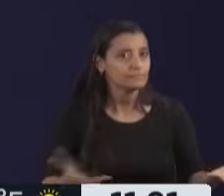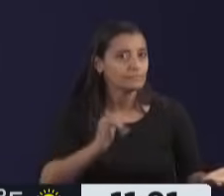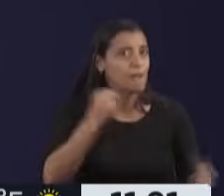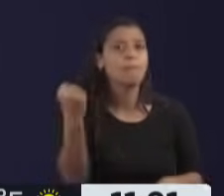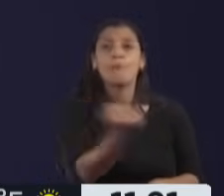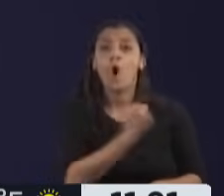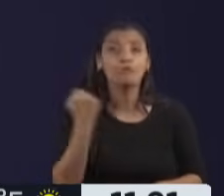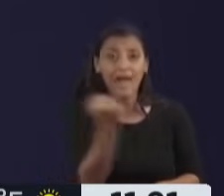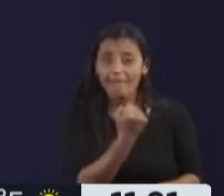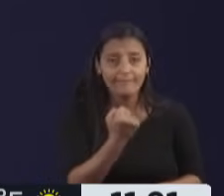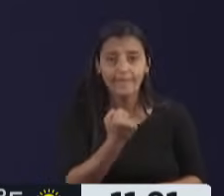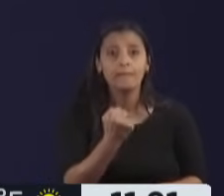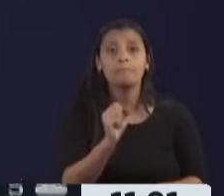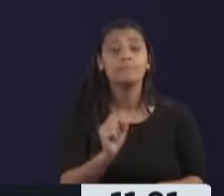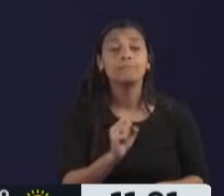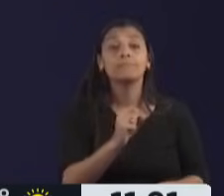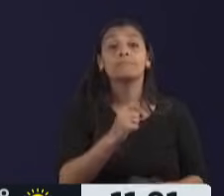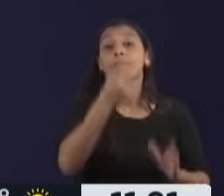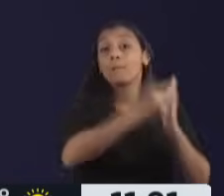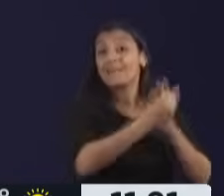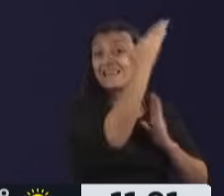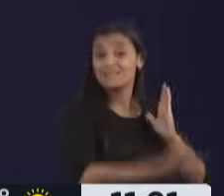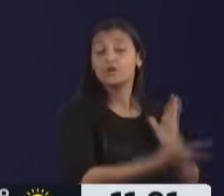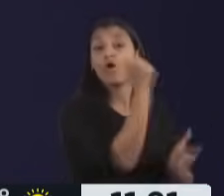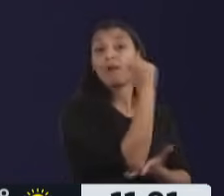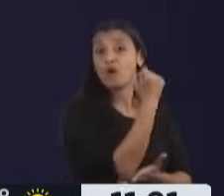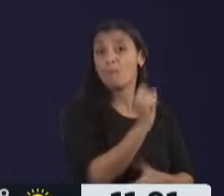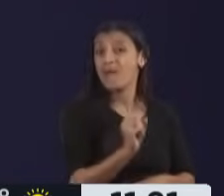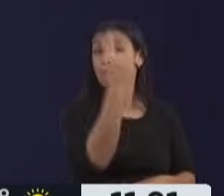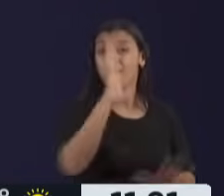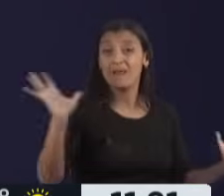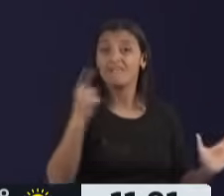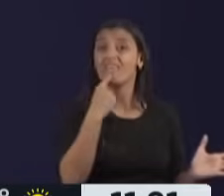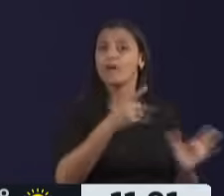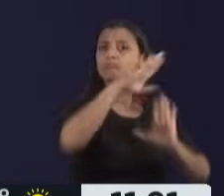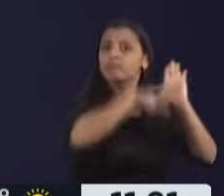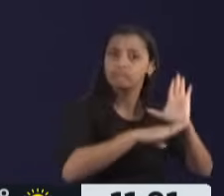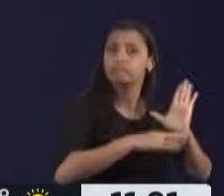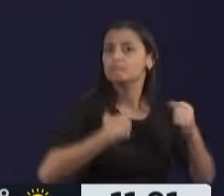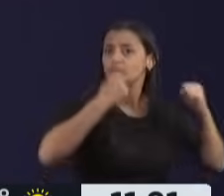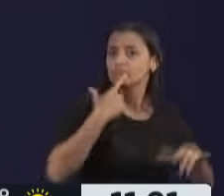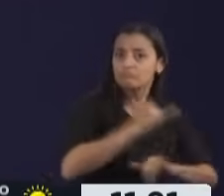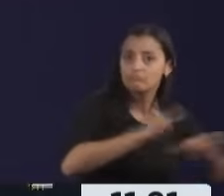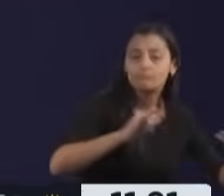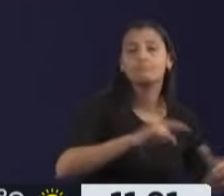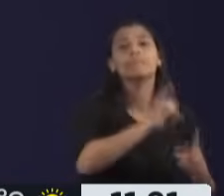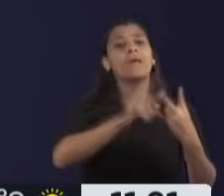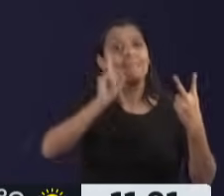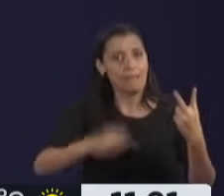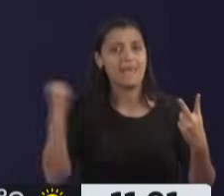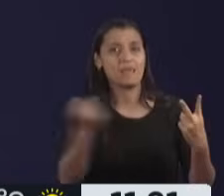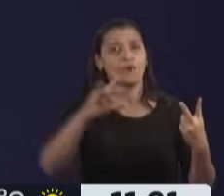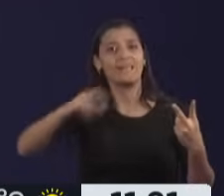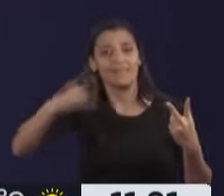las primeras medidas del ministro Caputo a los poquitos días de asumir, el DNU, la